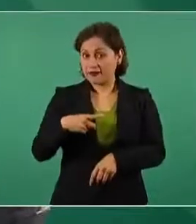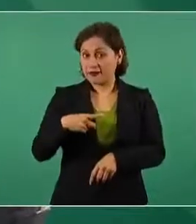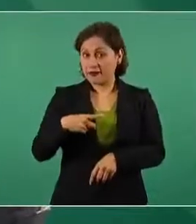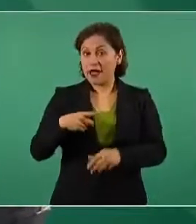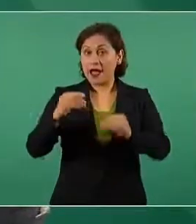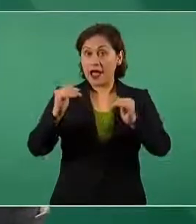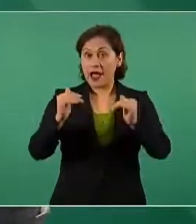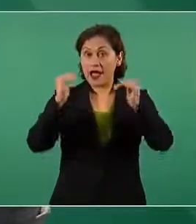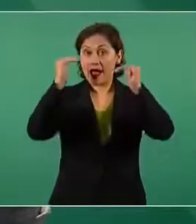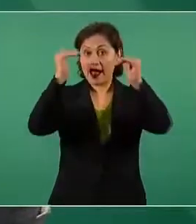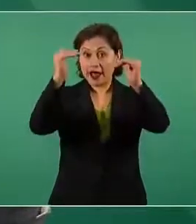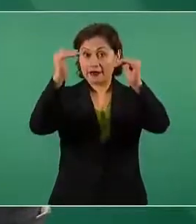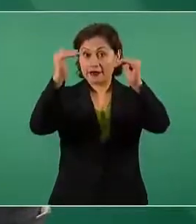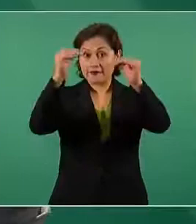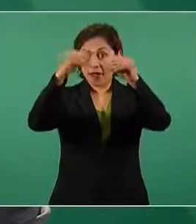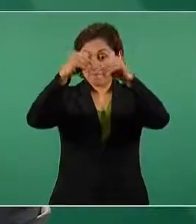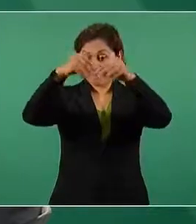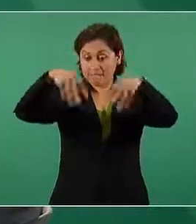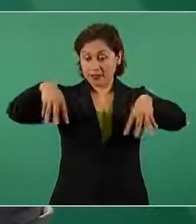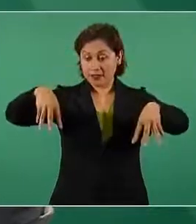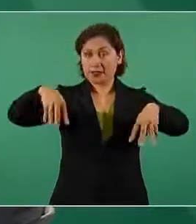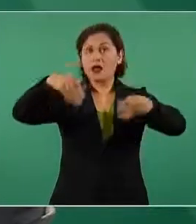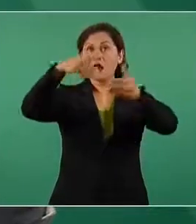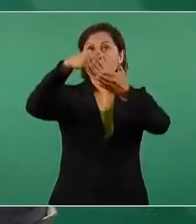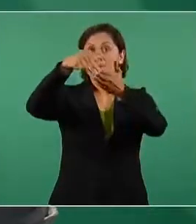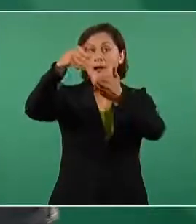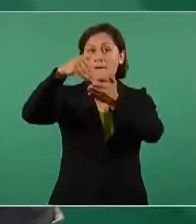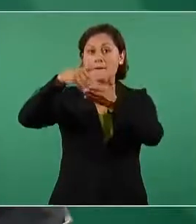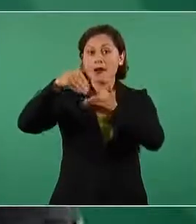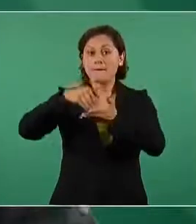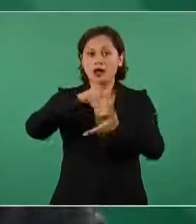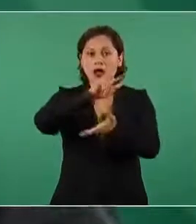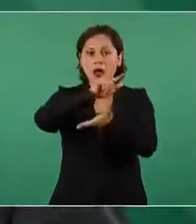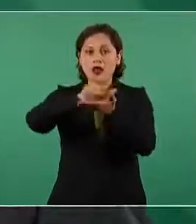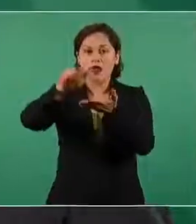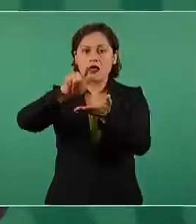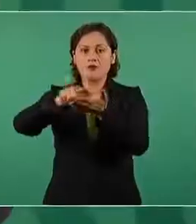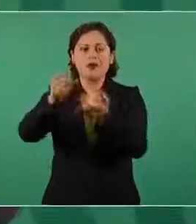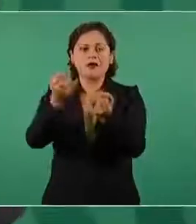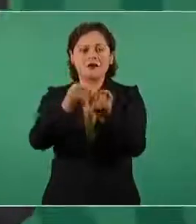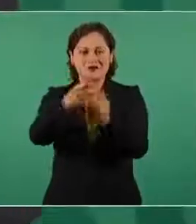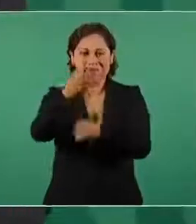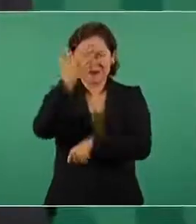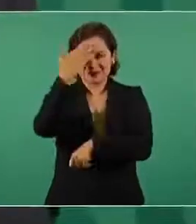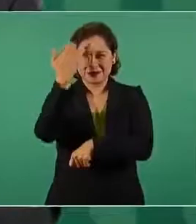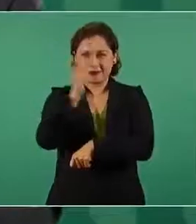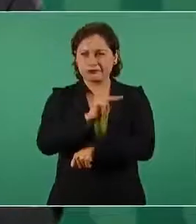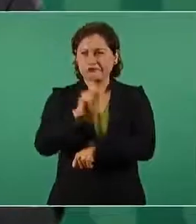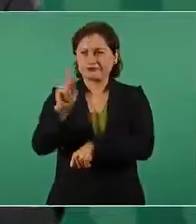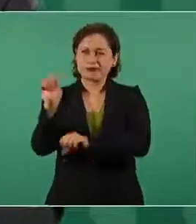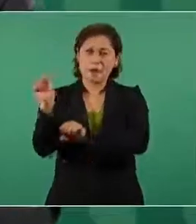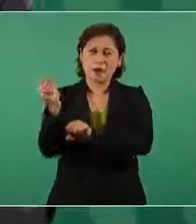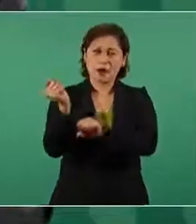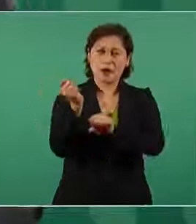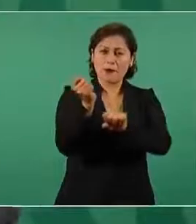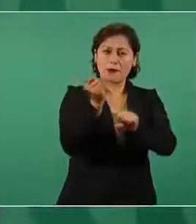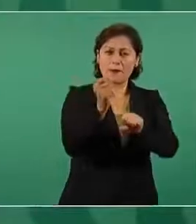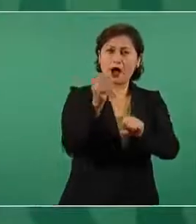limpian, como se barren las escaleras. Eso hay que seguirlo haciendo y